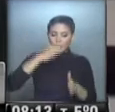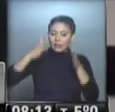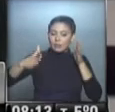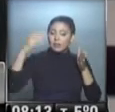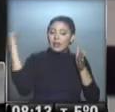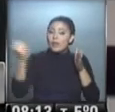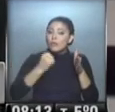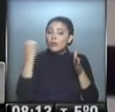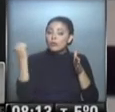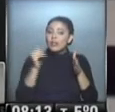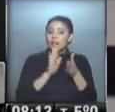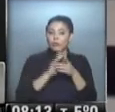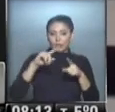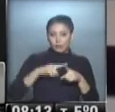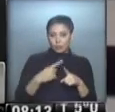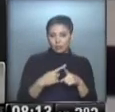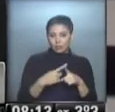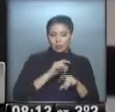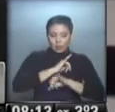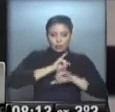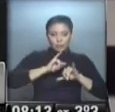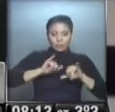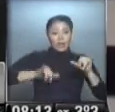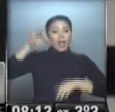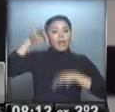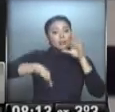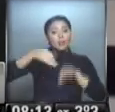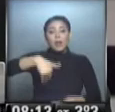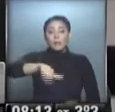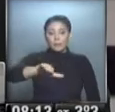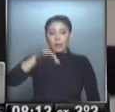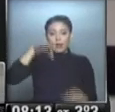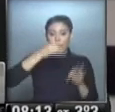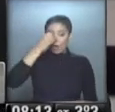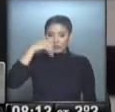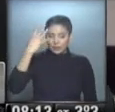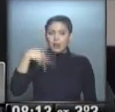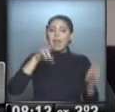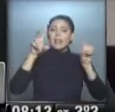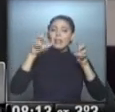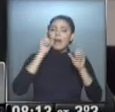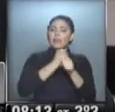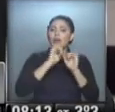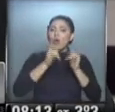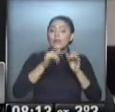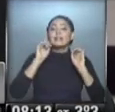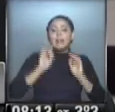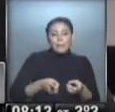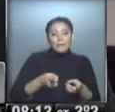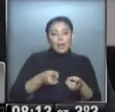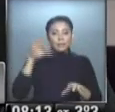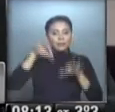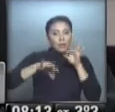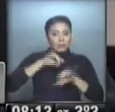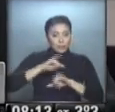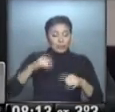importante de su vida política institucional, que es la campaña electoral con vistas a las elecciones. El tema del empleo joven se mete también en la campaña